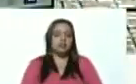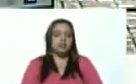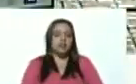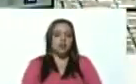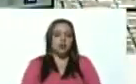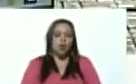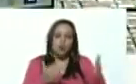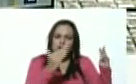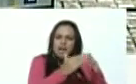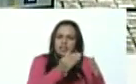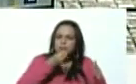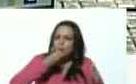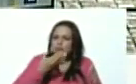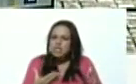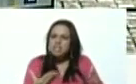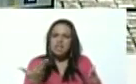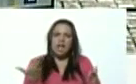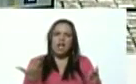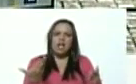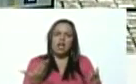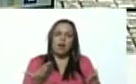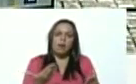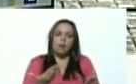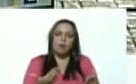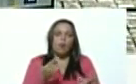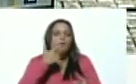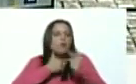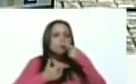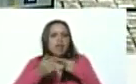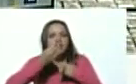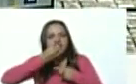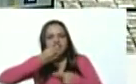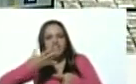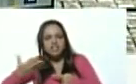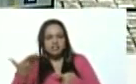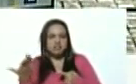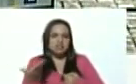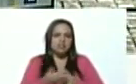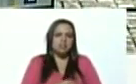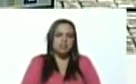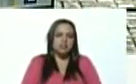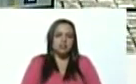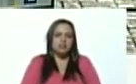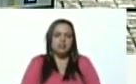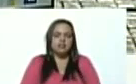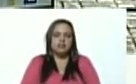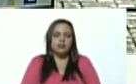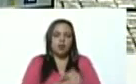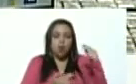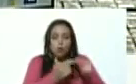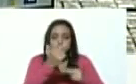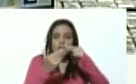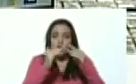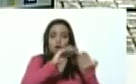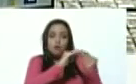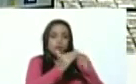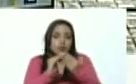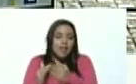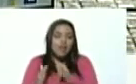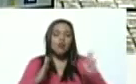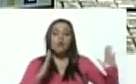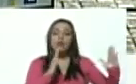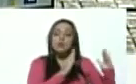bonitas, funcionales, coloridas, bellas. Construir comunidades con